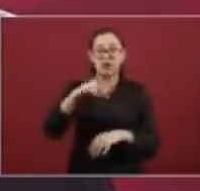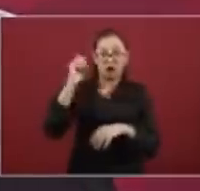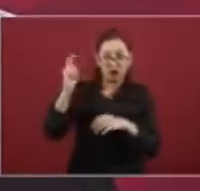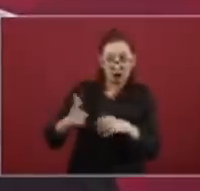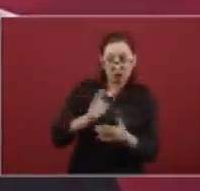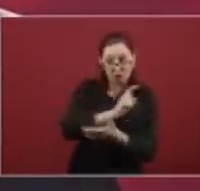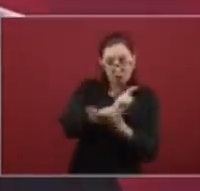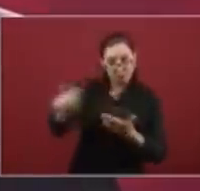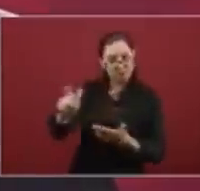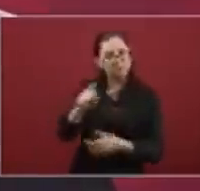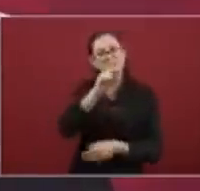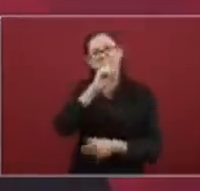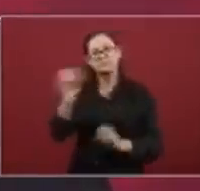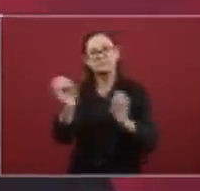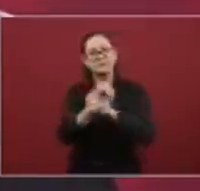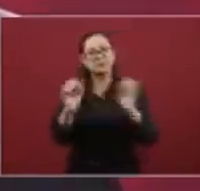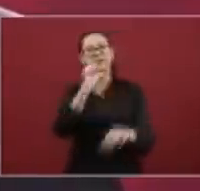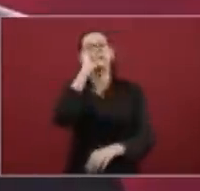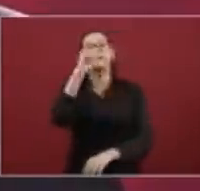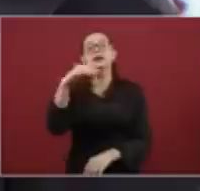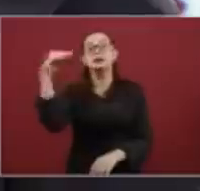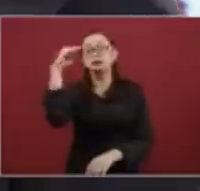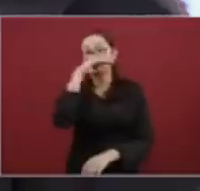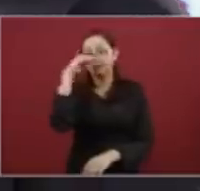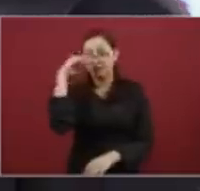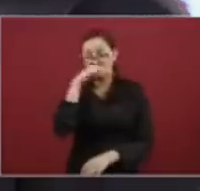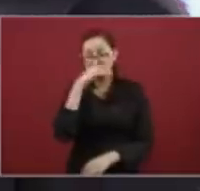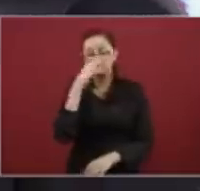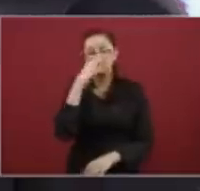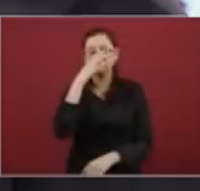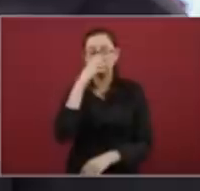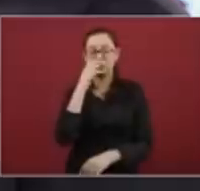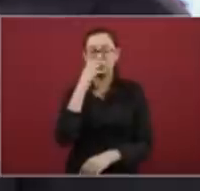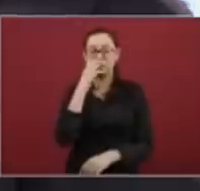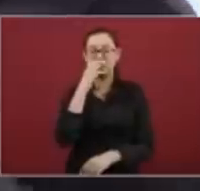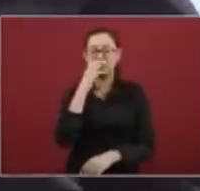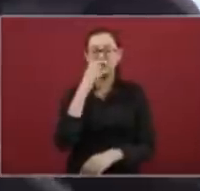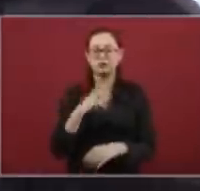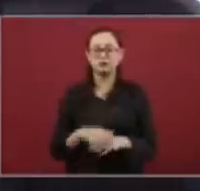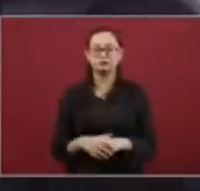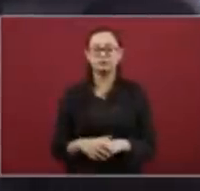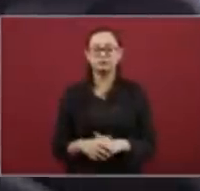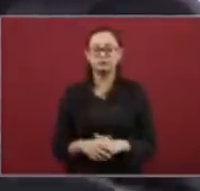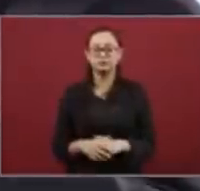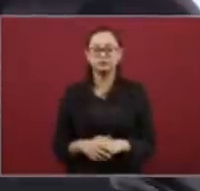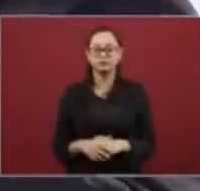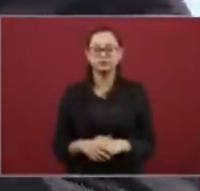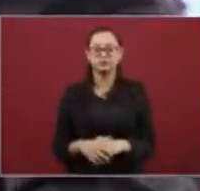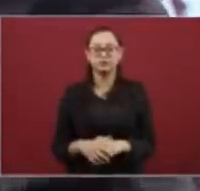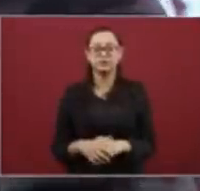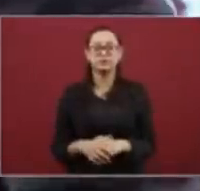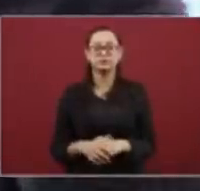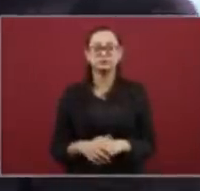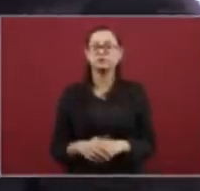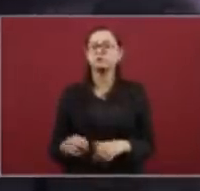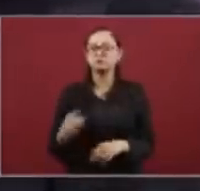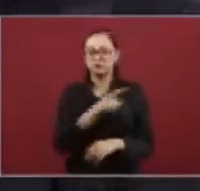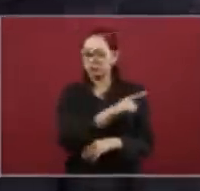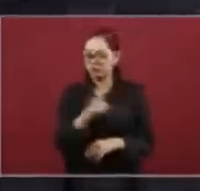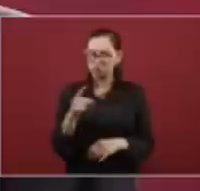Decirle a los jóvenes que ellos se inscriben,